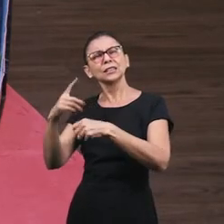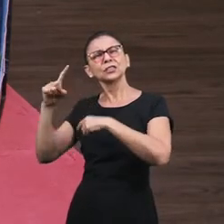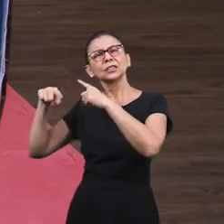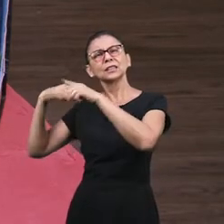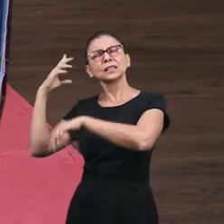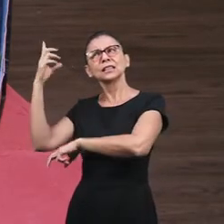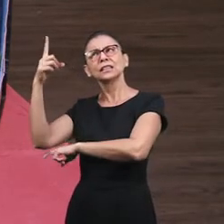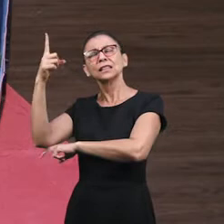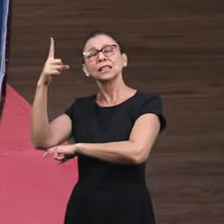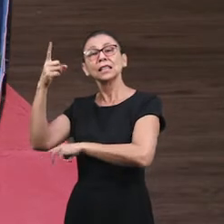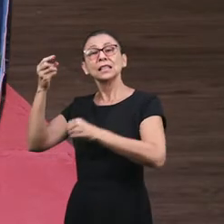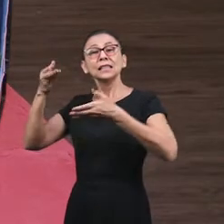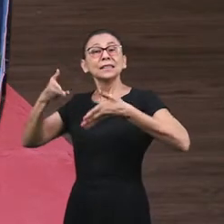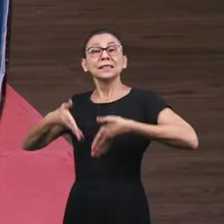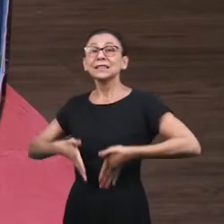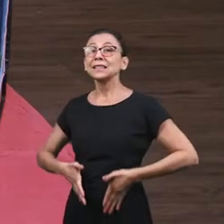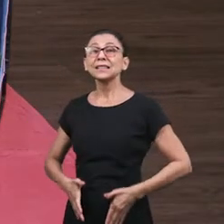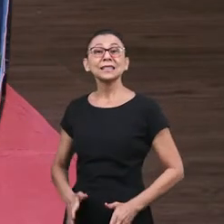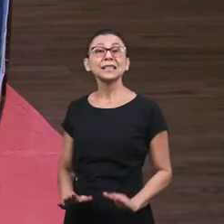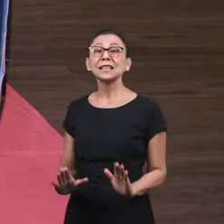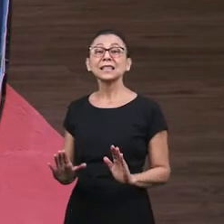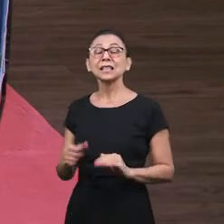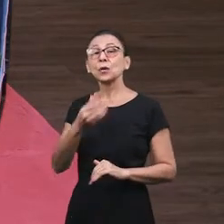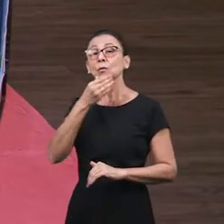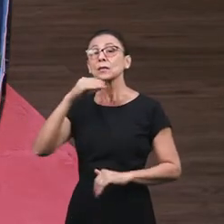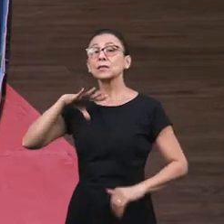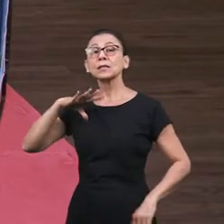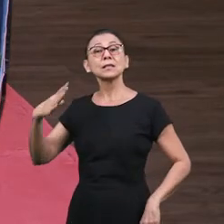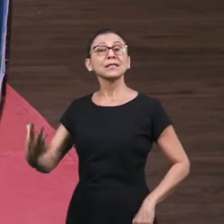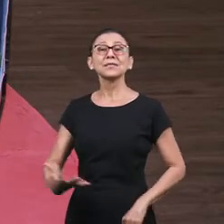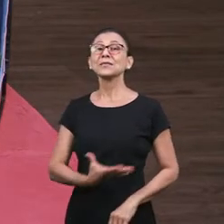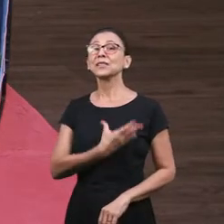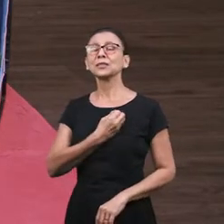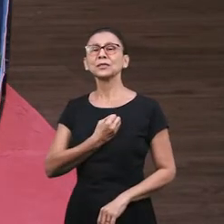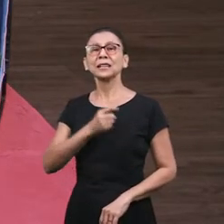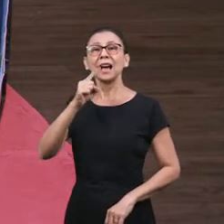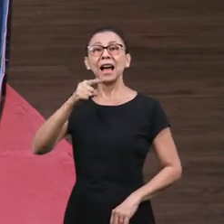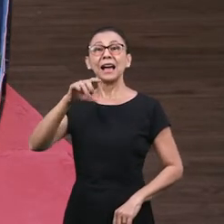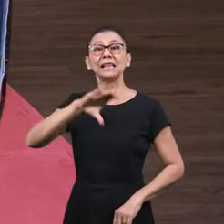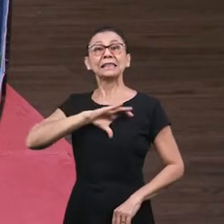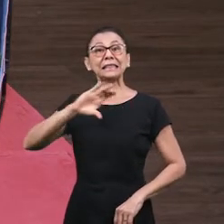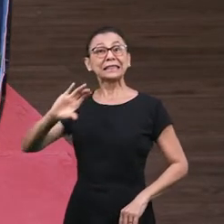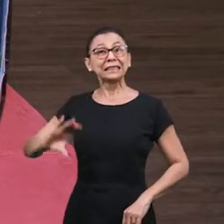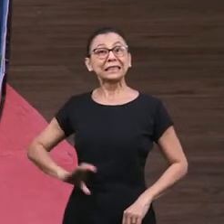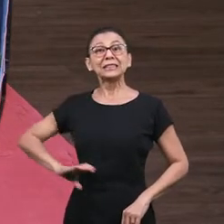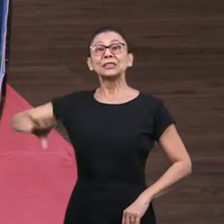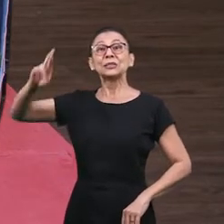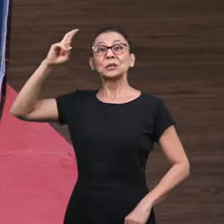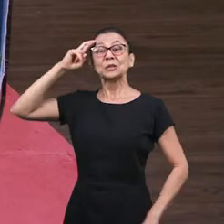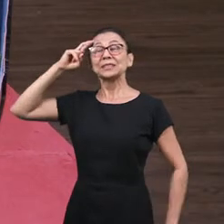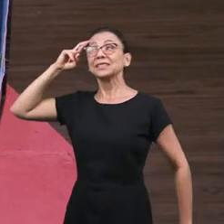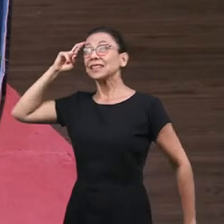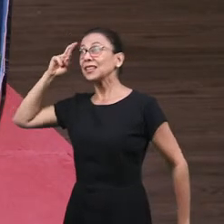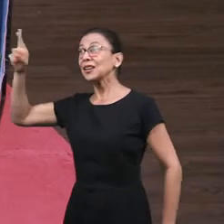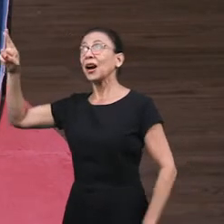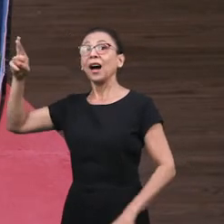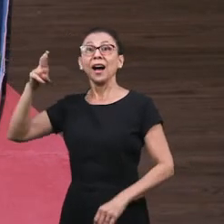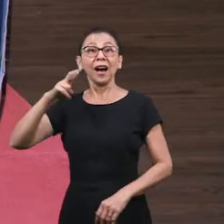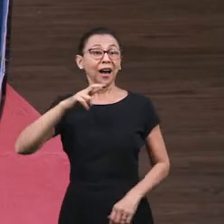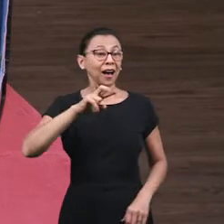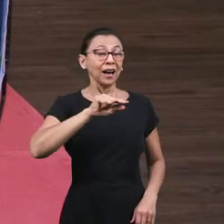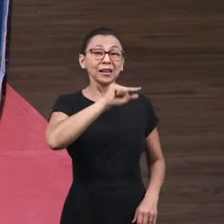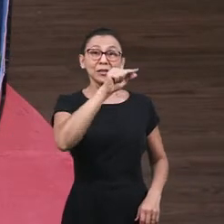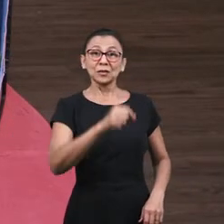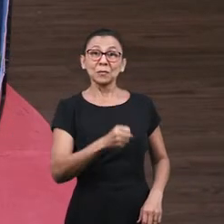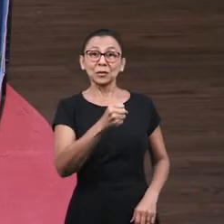hoy el Salvador, que es Cristo el Señor. Los pastores entonces oyeron aquella noticia